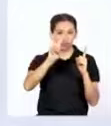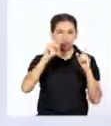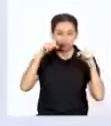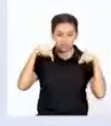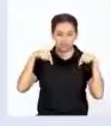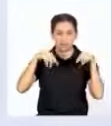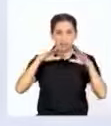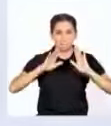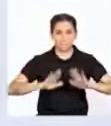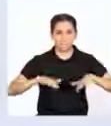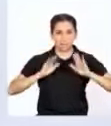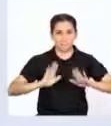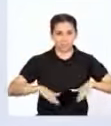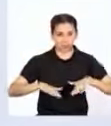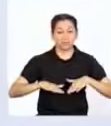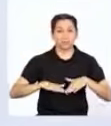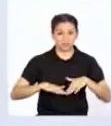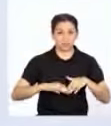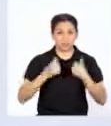dos palmadas en las piernas.